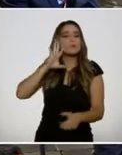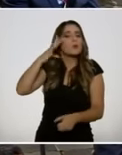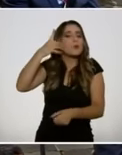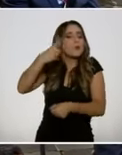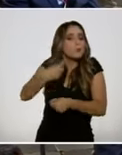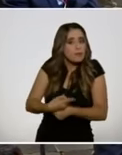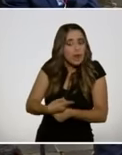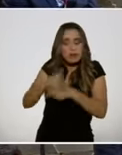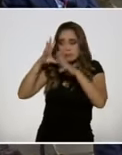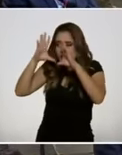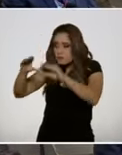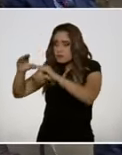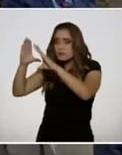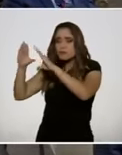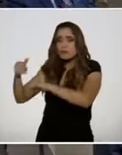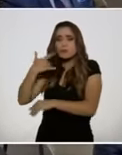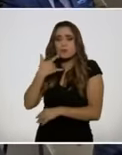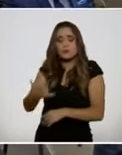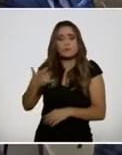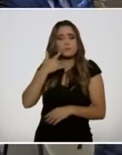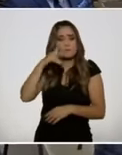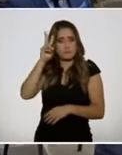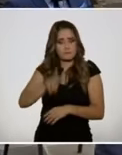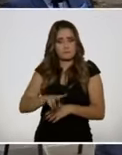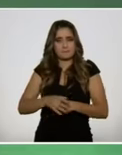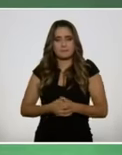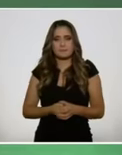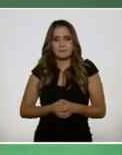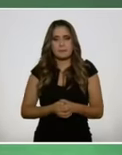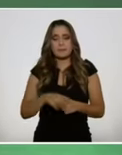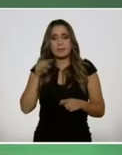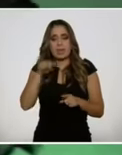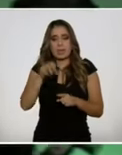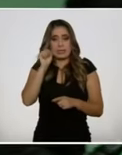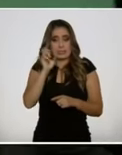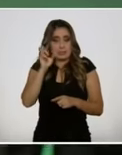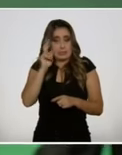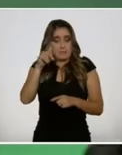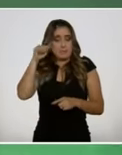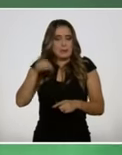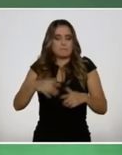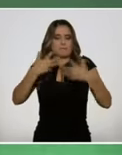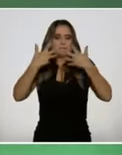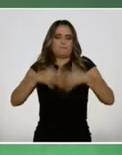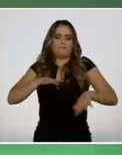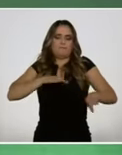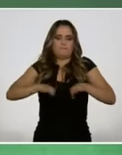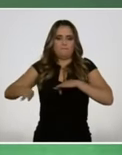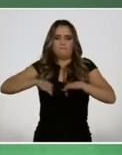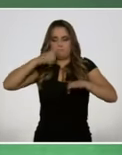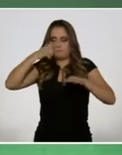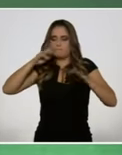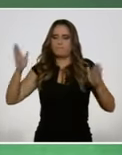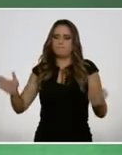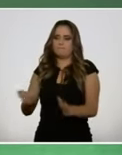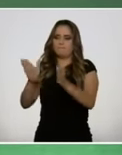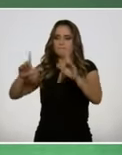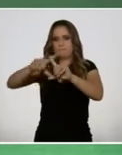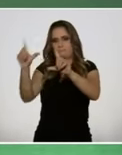vocación inquebrantable. Al inaugurarse la SEP se convirtió en un motor para transformar la moral de la sociedad